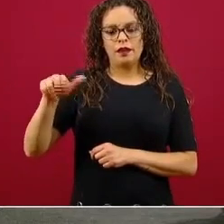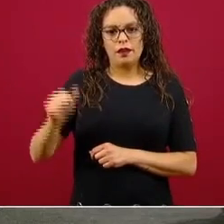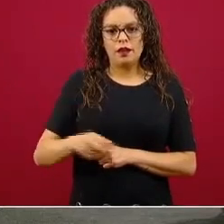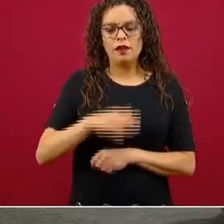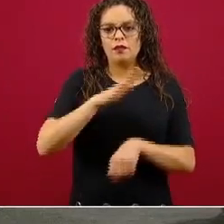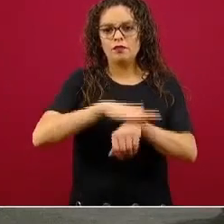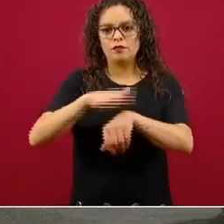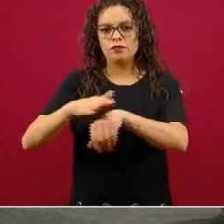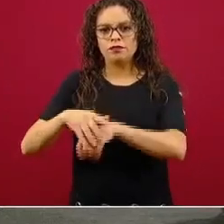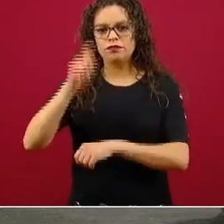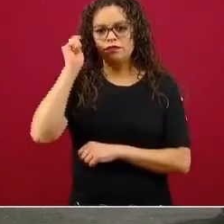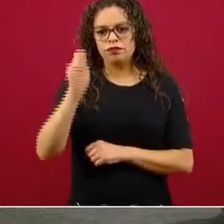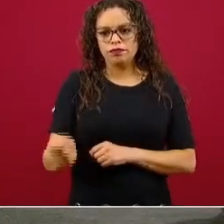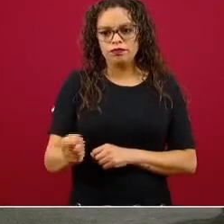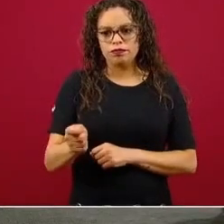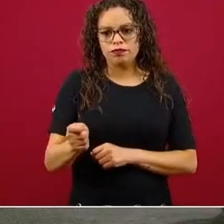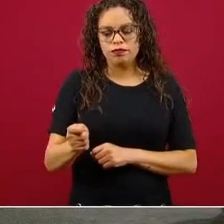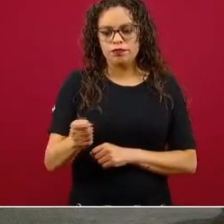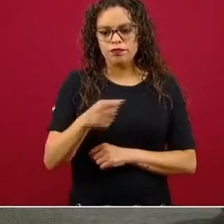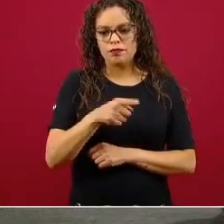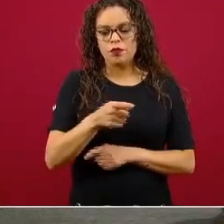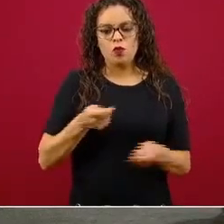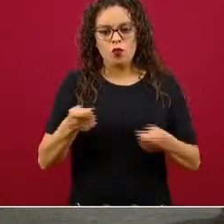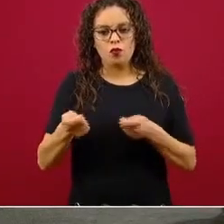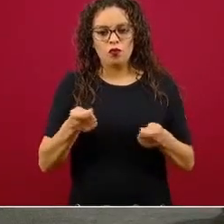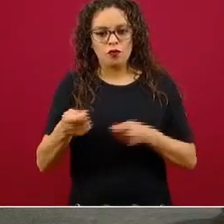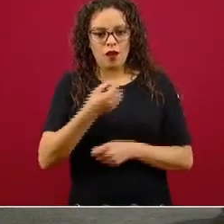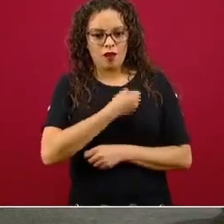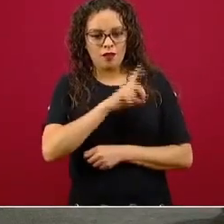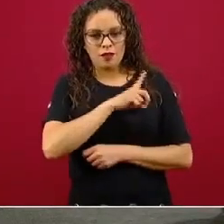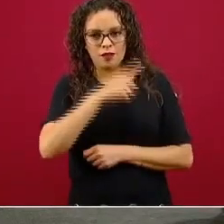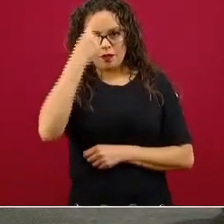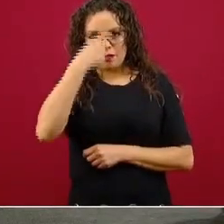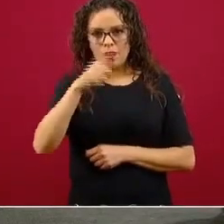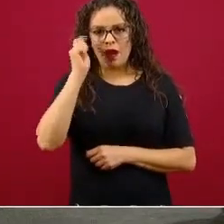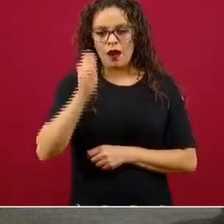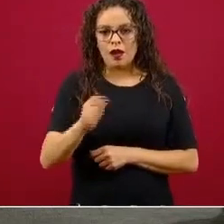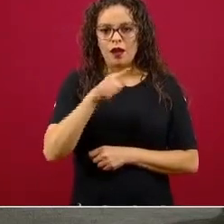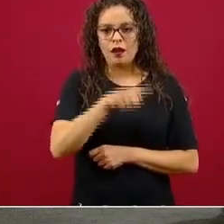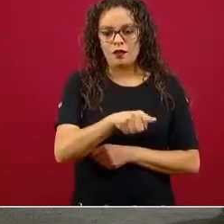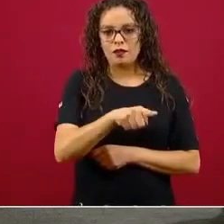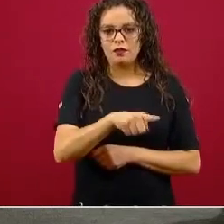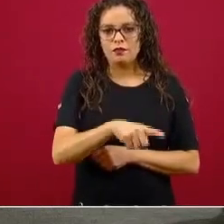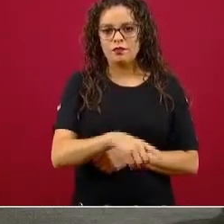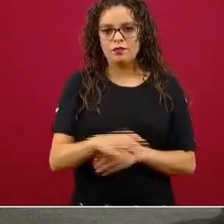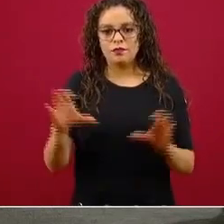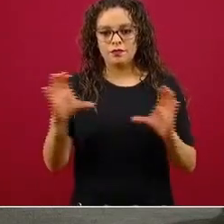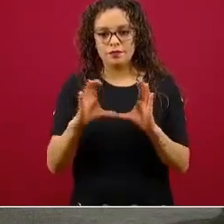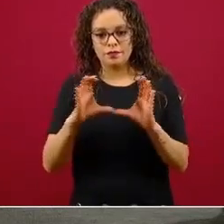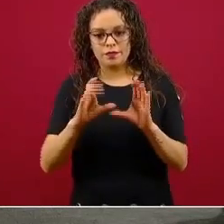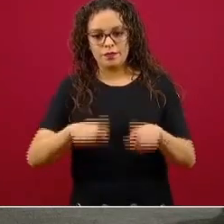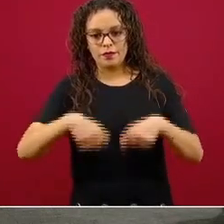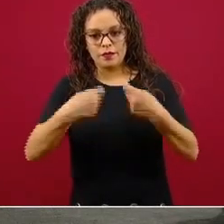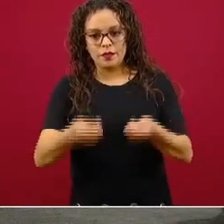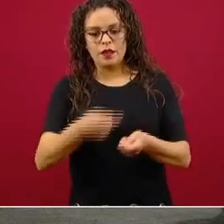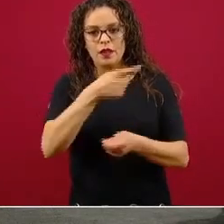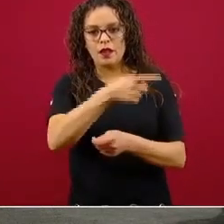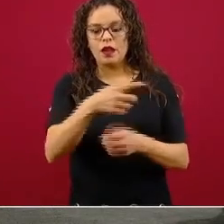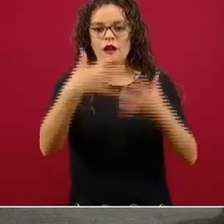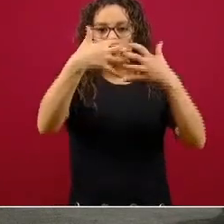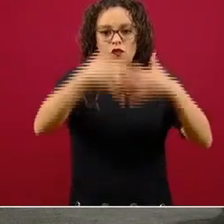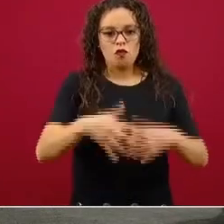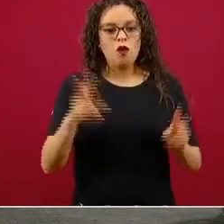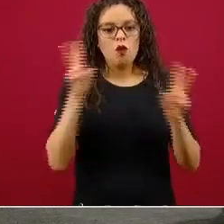Protección contra Riesgos Sanitarios para acelerar la certificación de los ventiladores hechos en México. Aquí, ¿cómo vamos en este tema, que